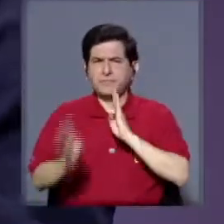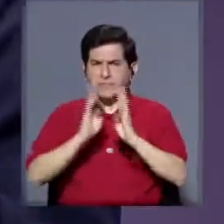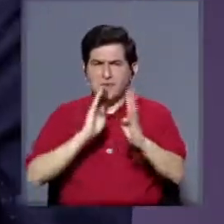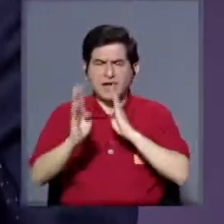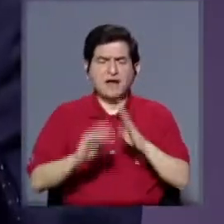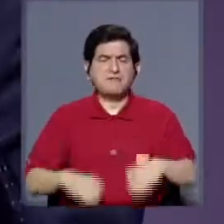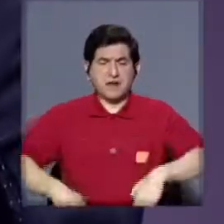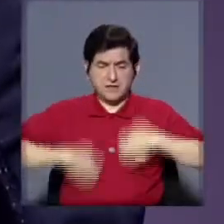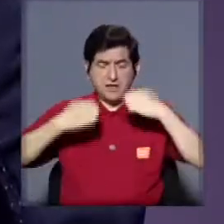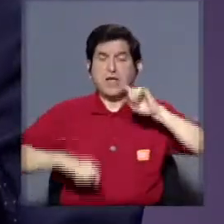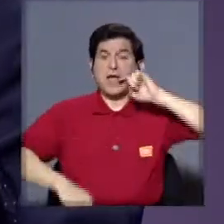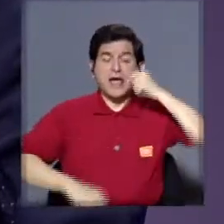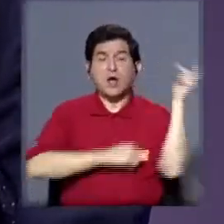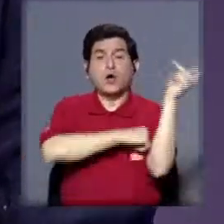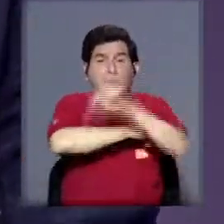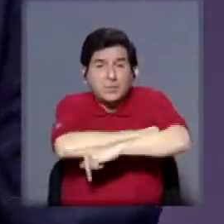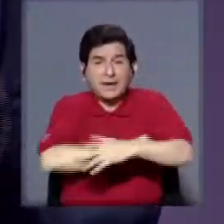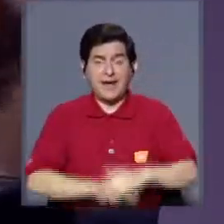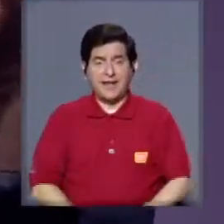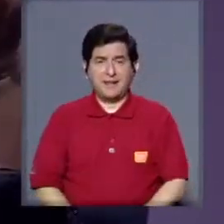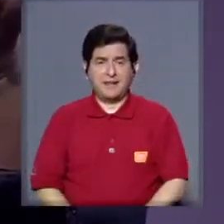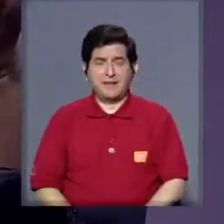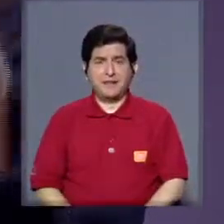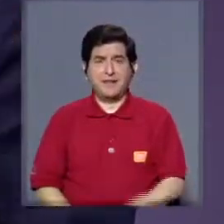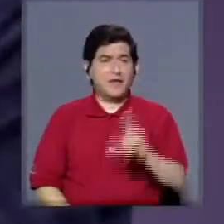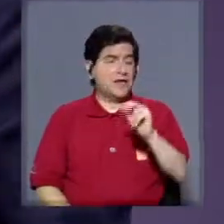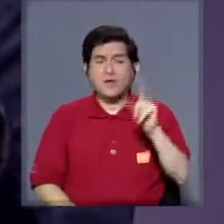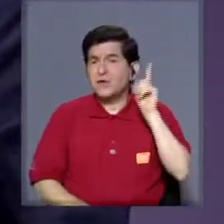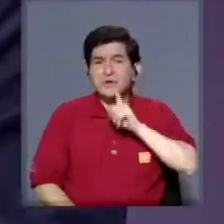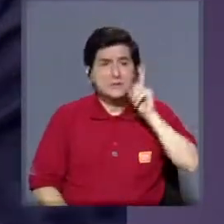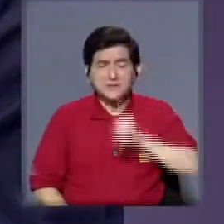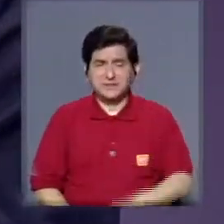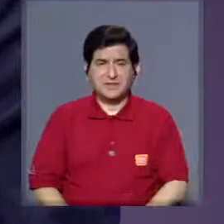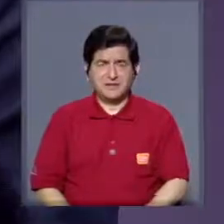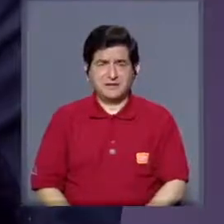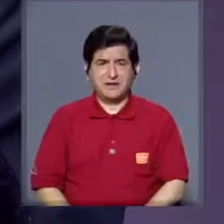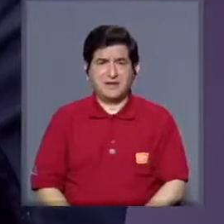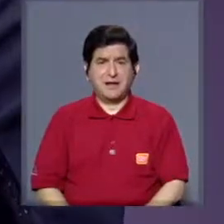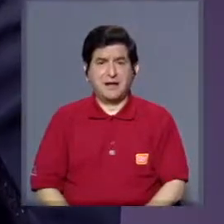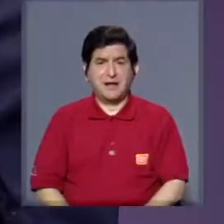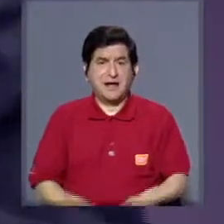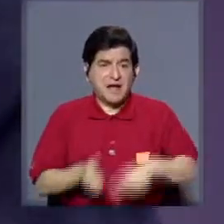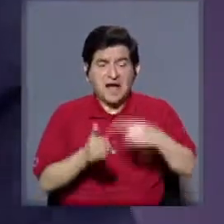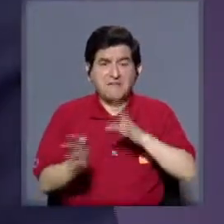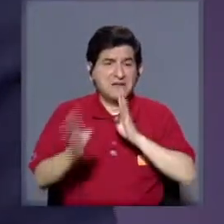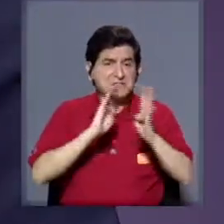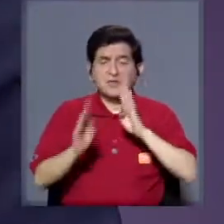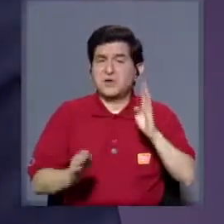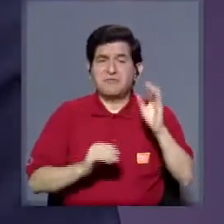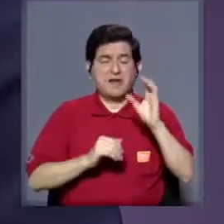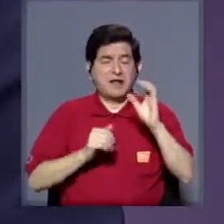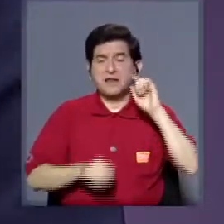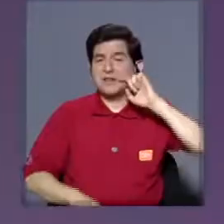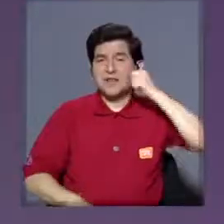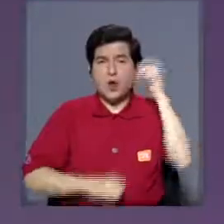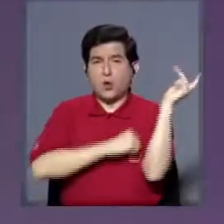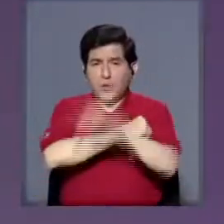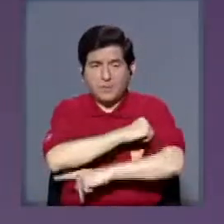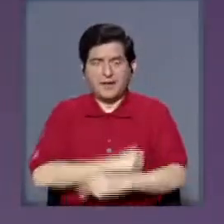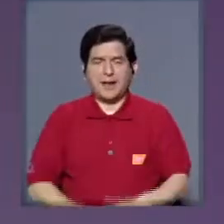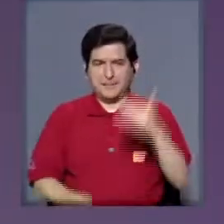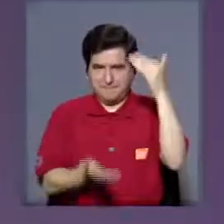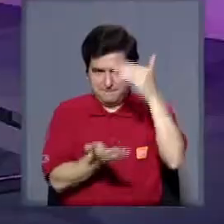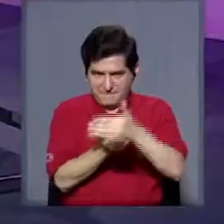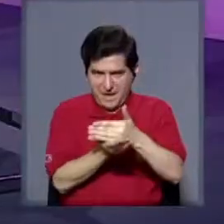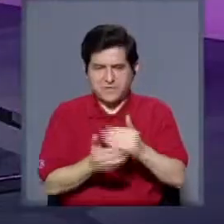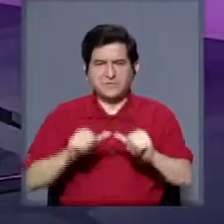de lo que existe en el código penal y maricel no me deja mentir en algún momento ni siquiera hablábamos del código penal tenemos que ir a un